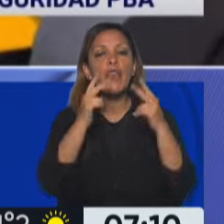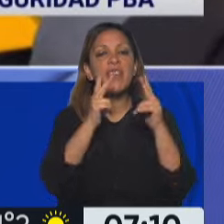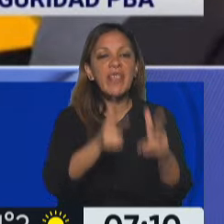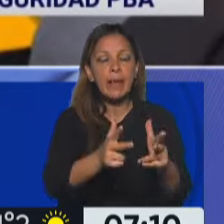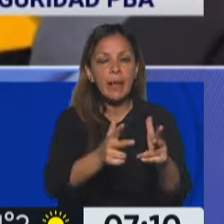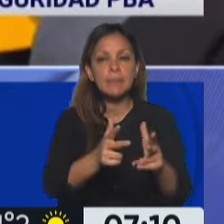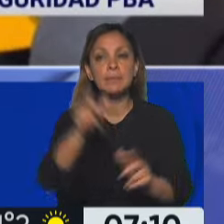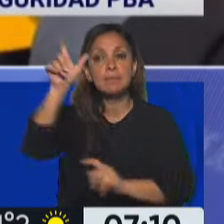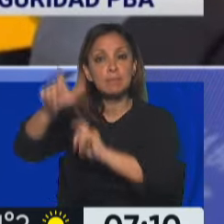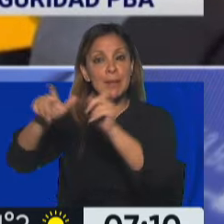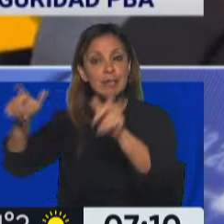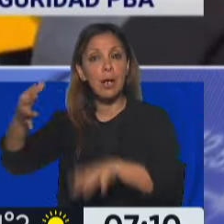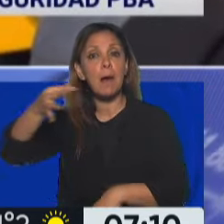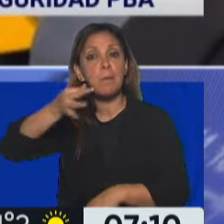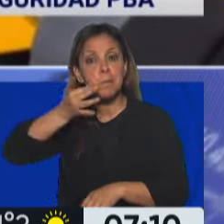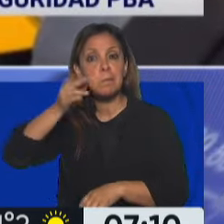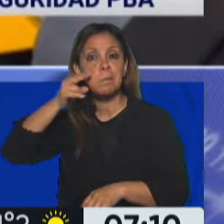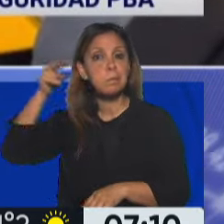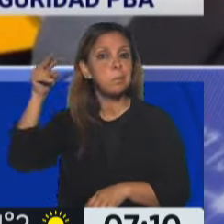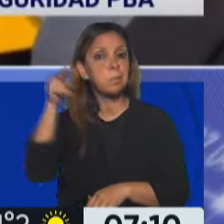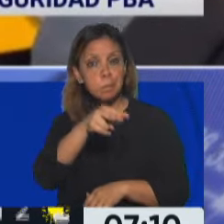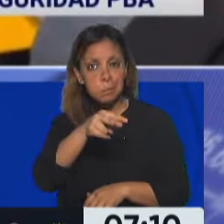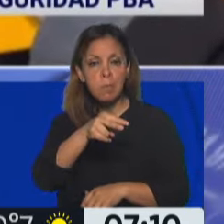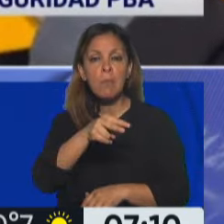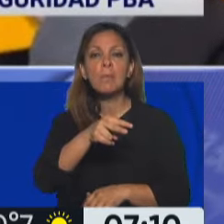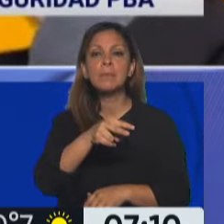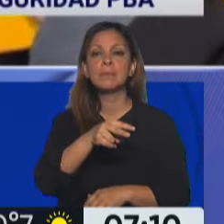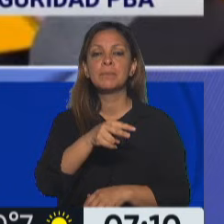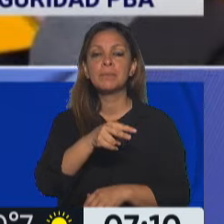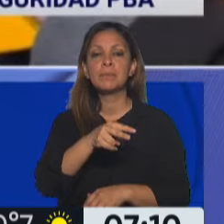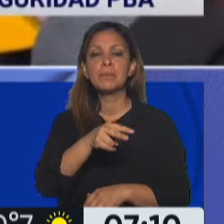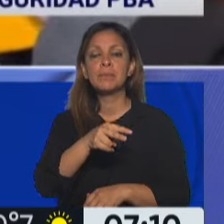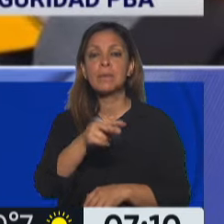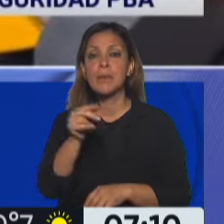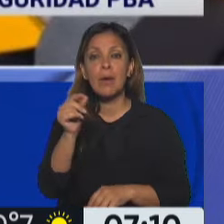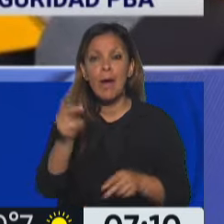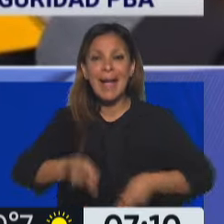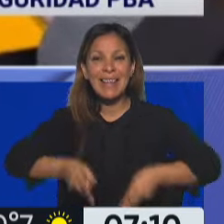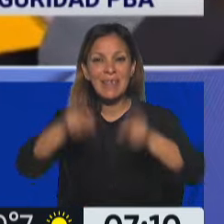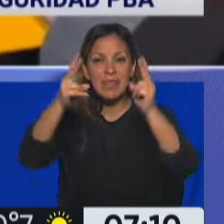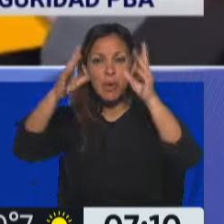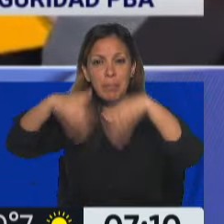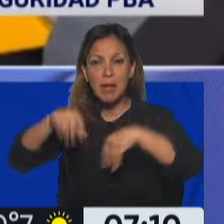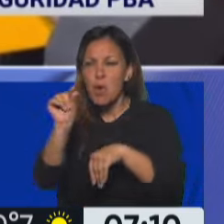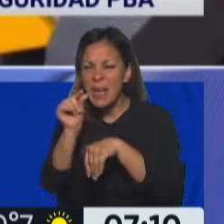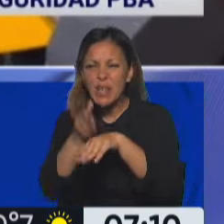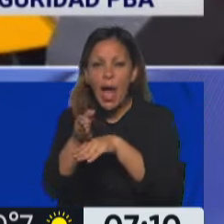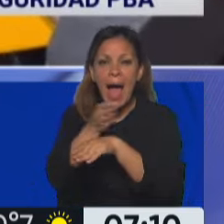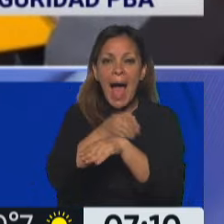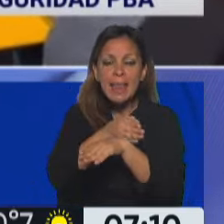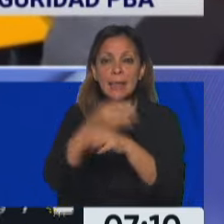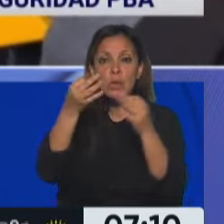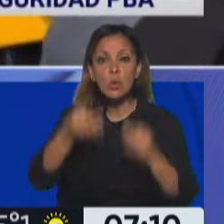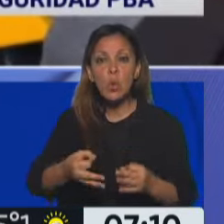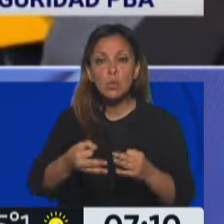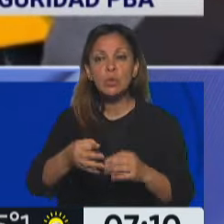testimonios, ¿sí?, de vecinos, es que instantes antes de desplomarse el edificio, la persona